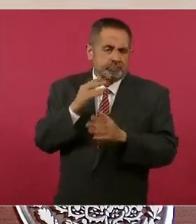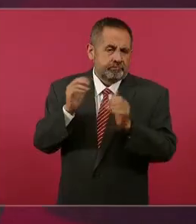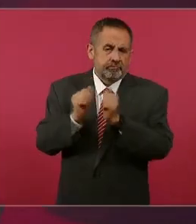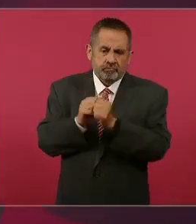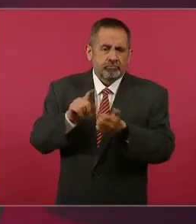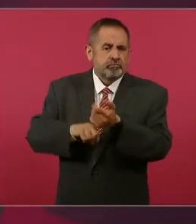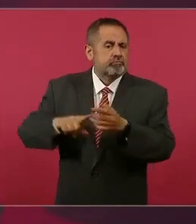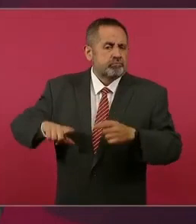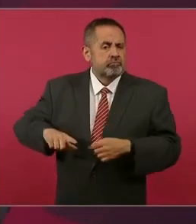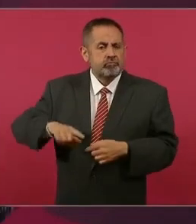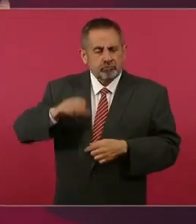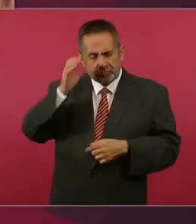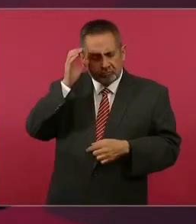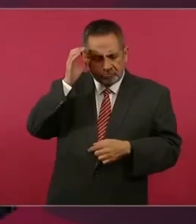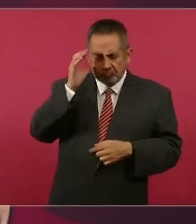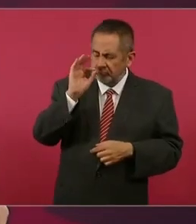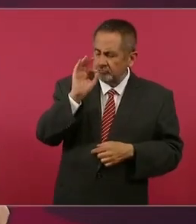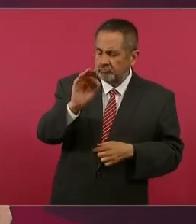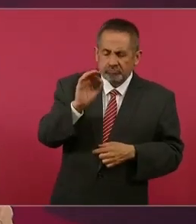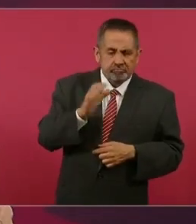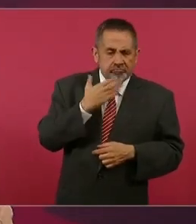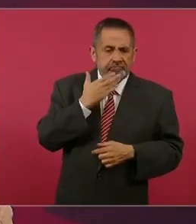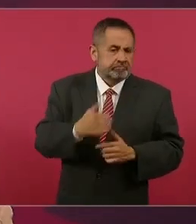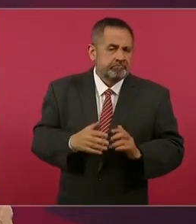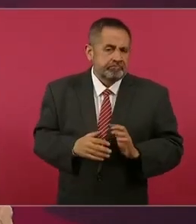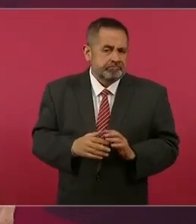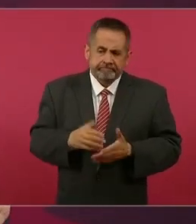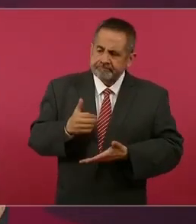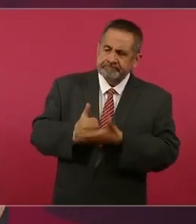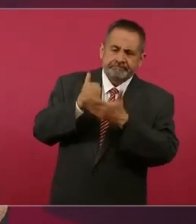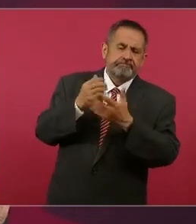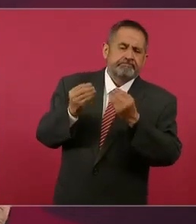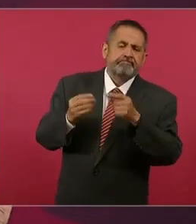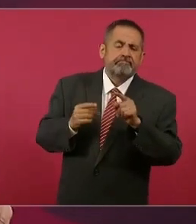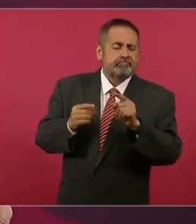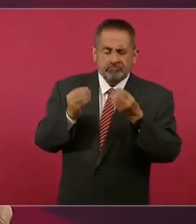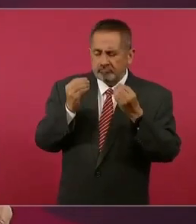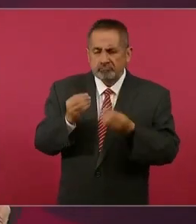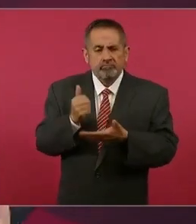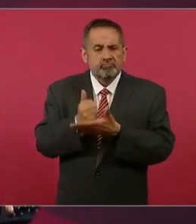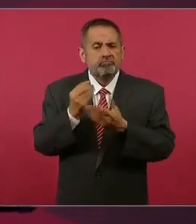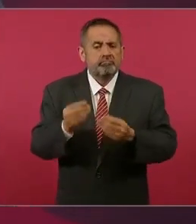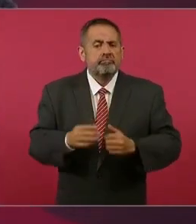con el gobierno de China, y esto nos va a ayudar mucho.